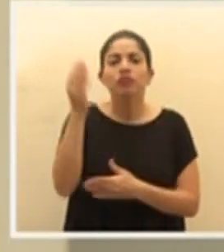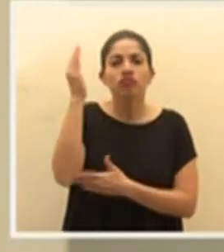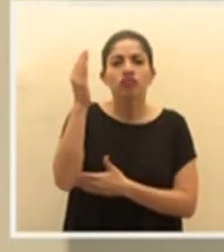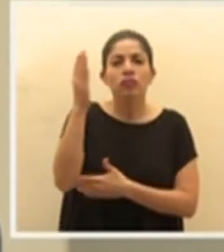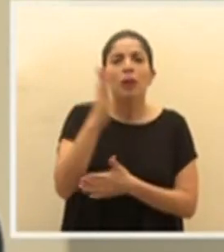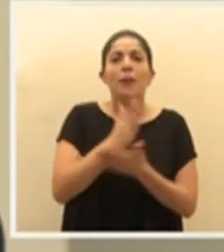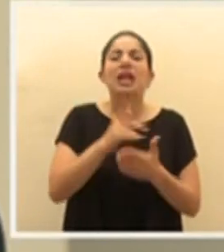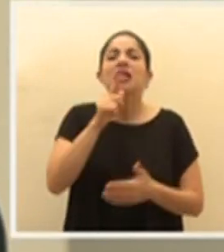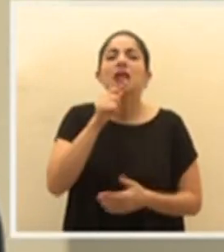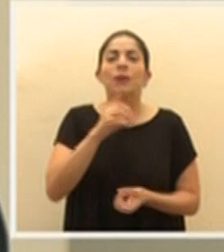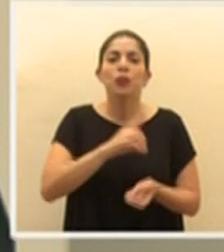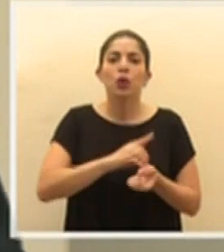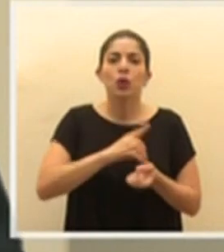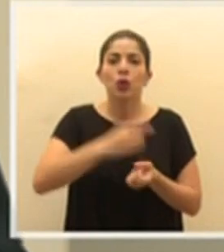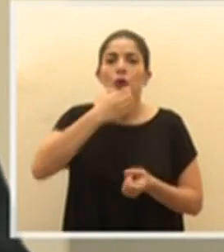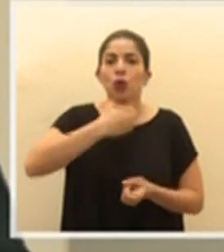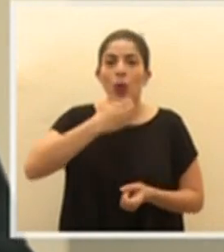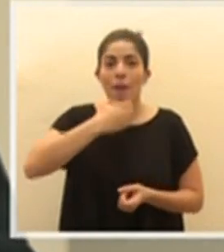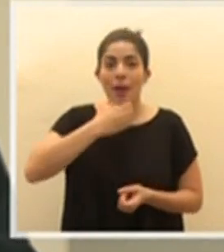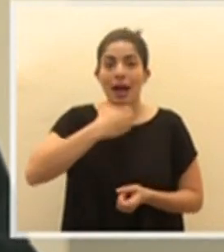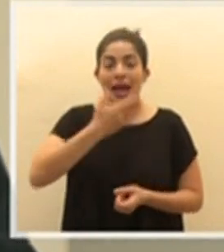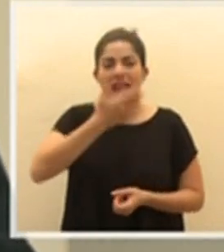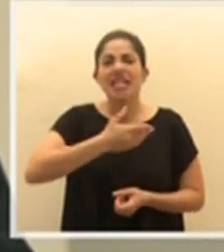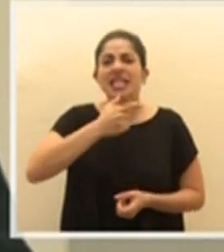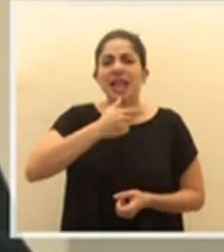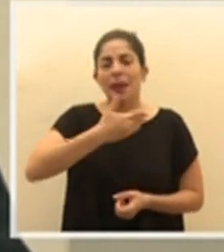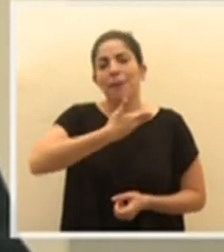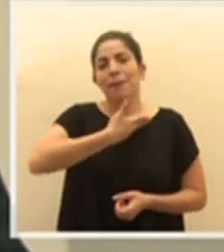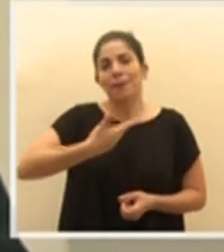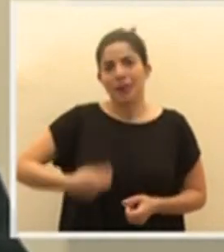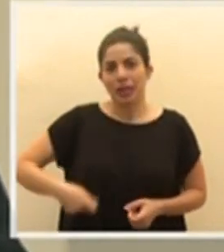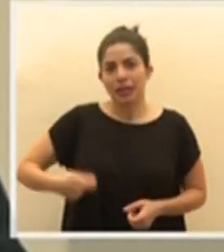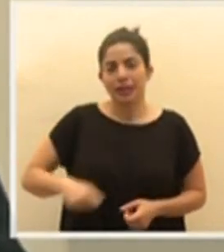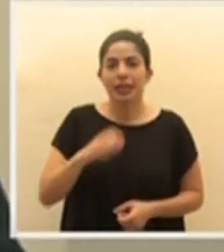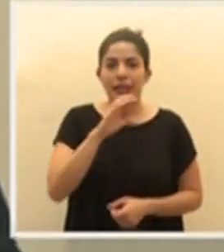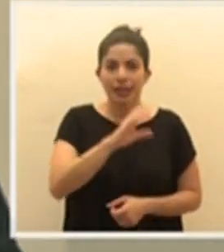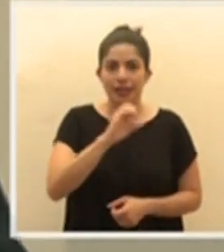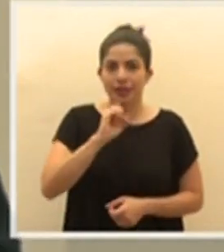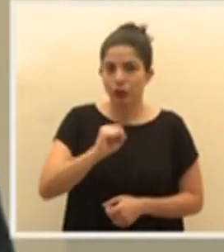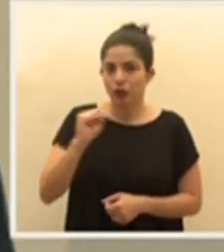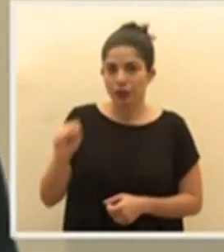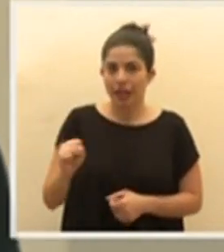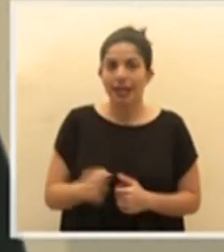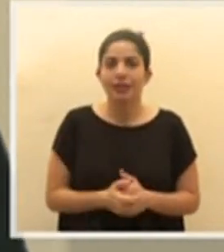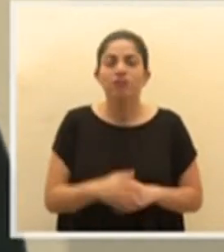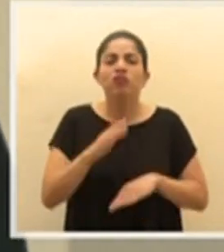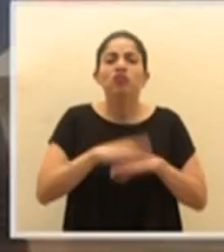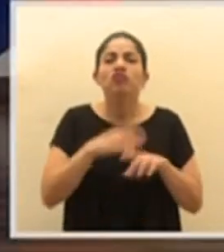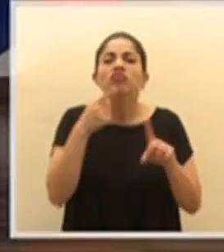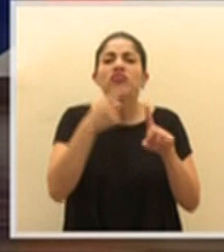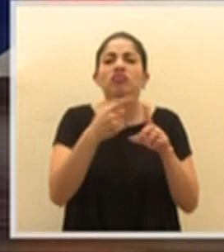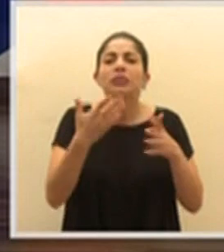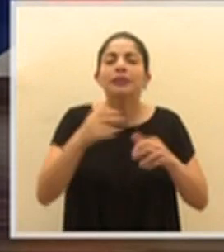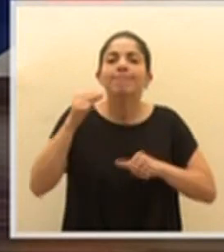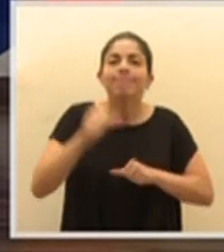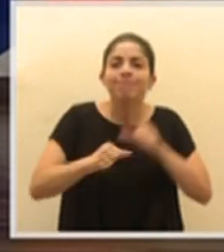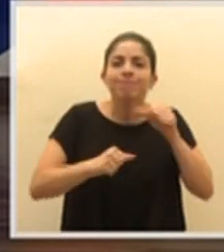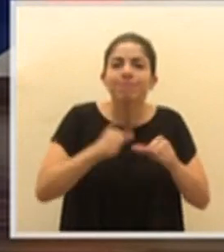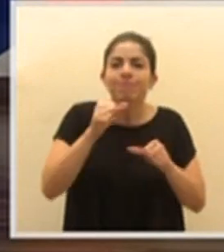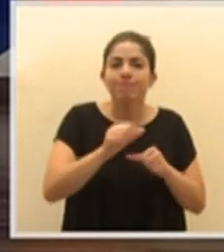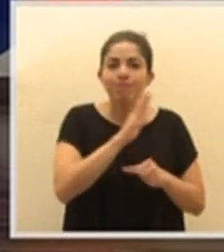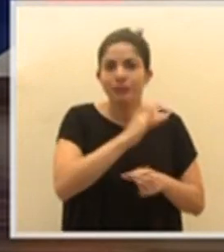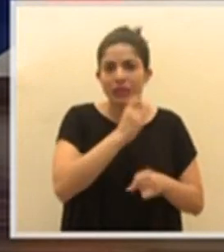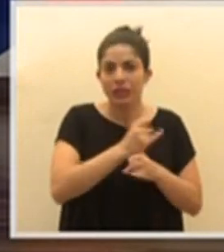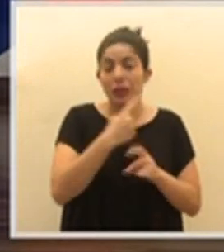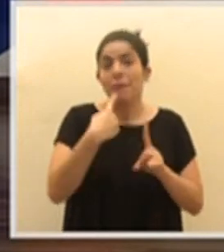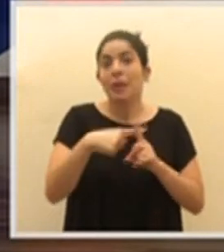por parte del doctor Román Macaya, presidente ejecutivo de la Caja Costarricense de Seguro Social, sobre los esfuerzos de esta institución.